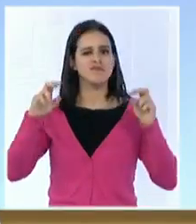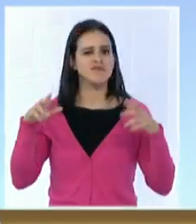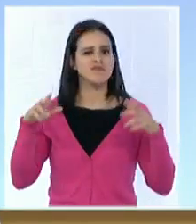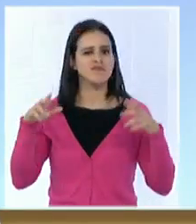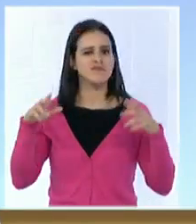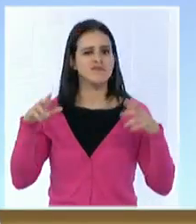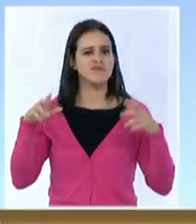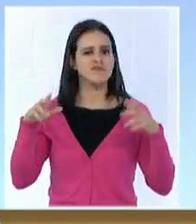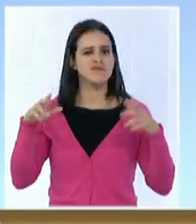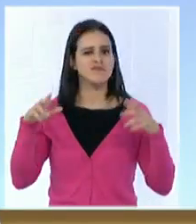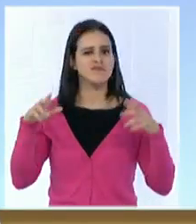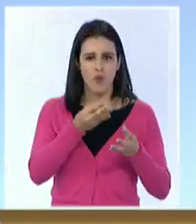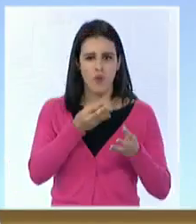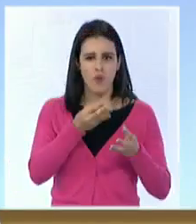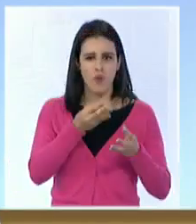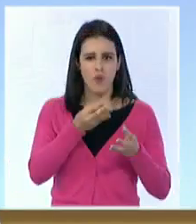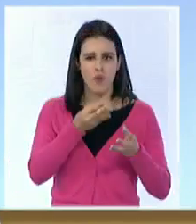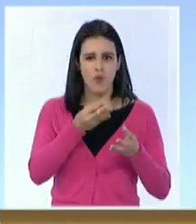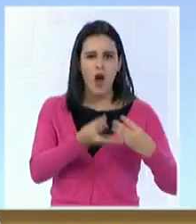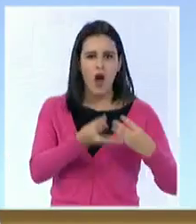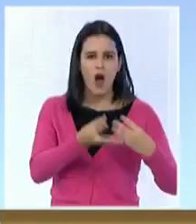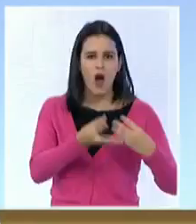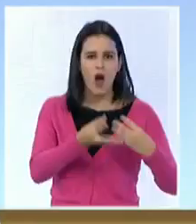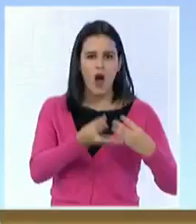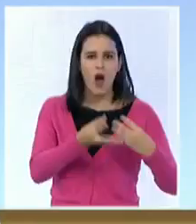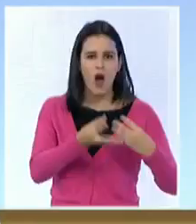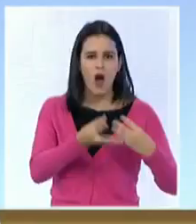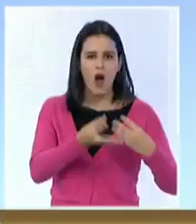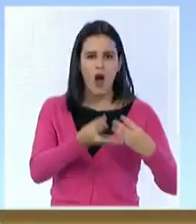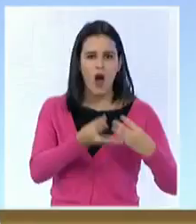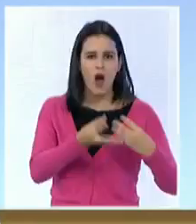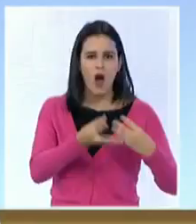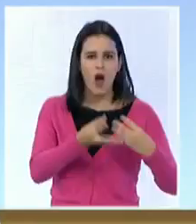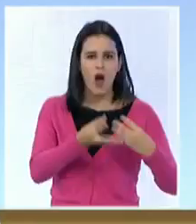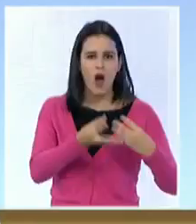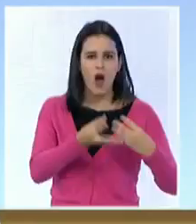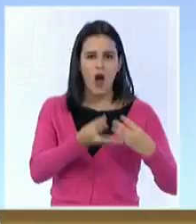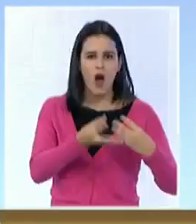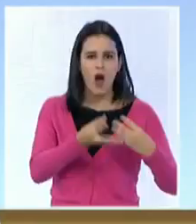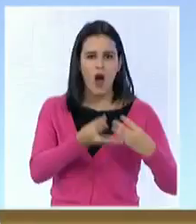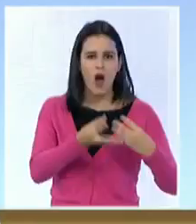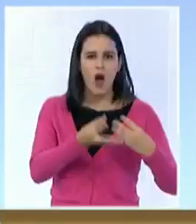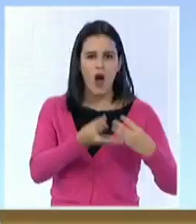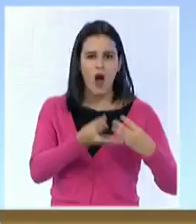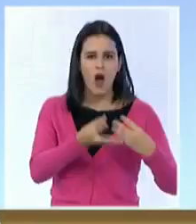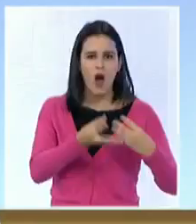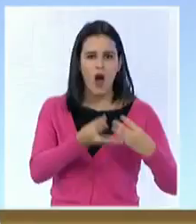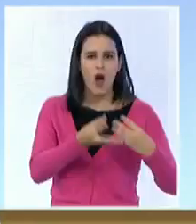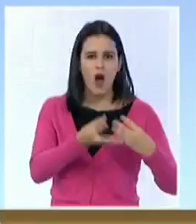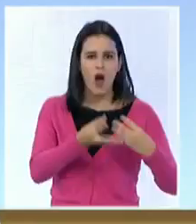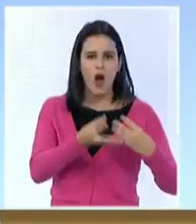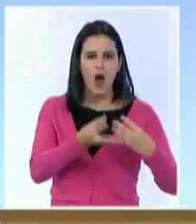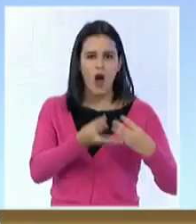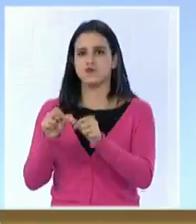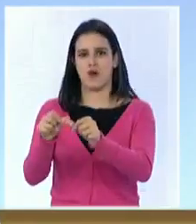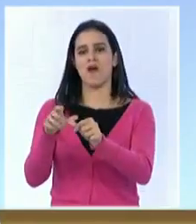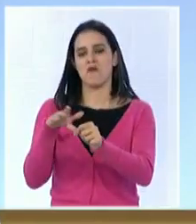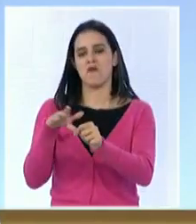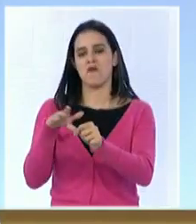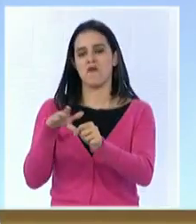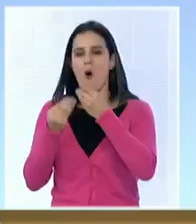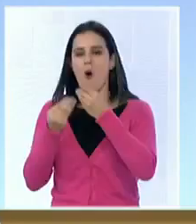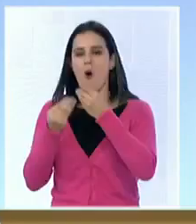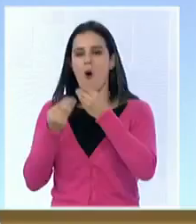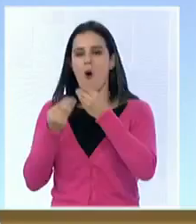de la manipulación de los alimentos, es la congelación de los mismos para conservarlo más tiempo y poderlos ingerir y